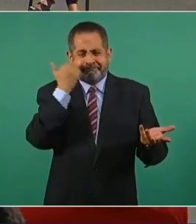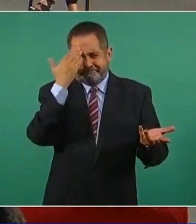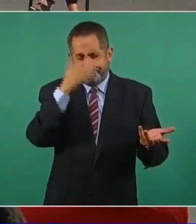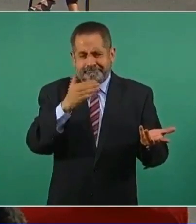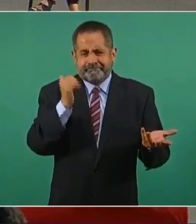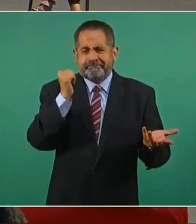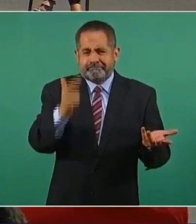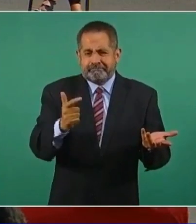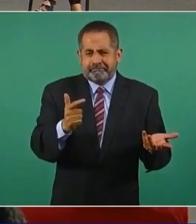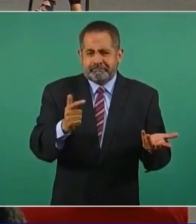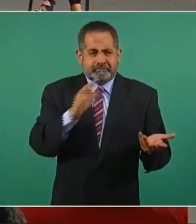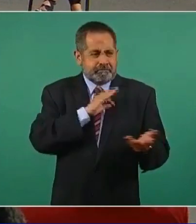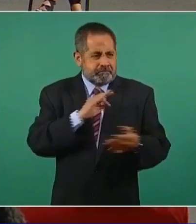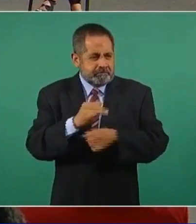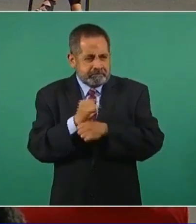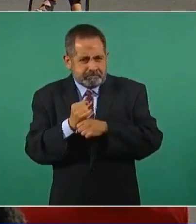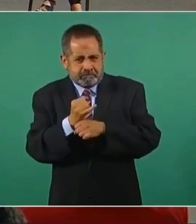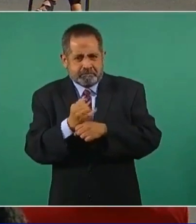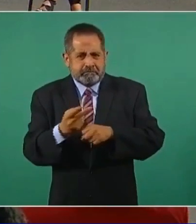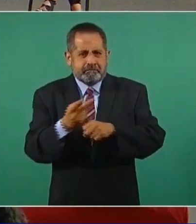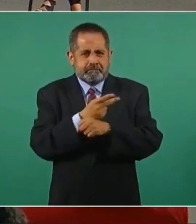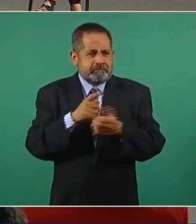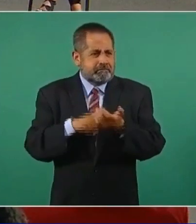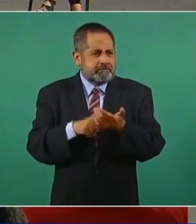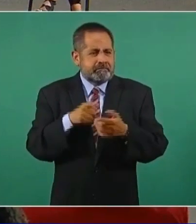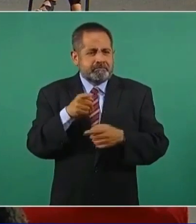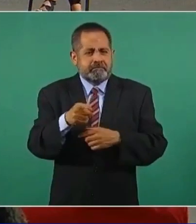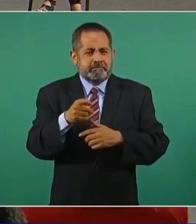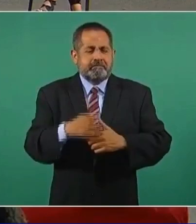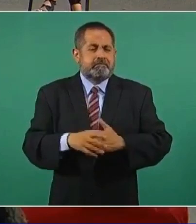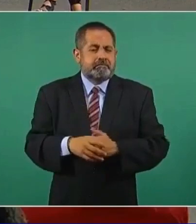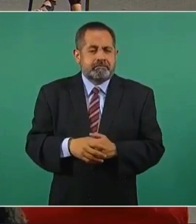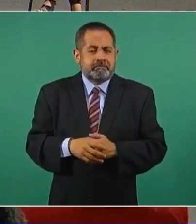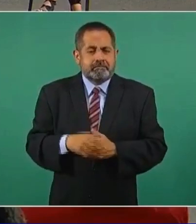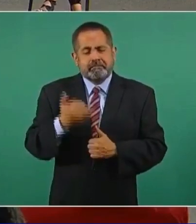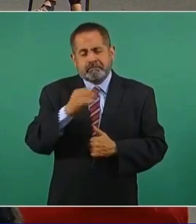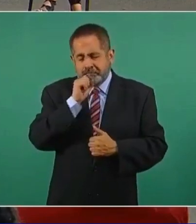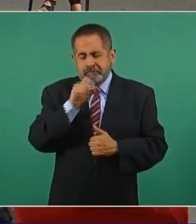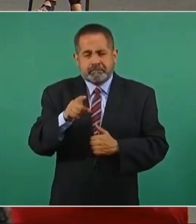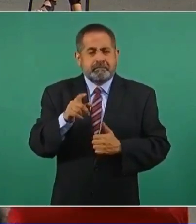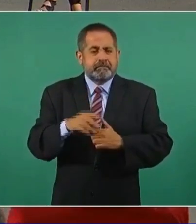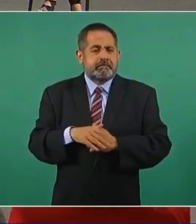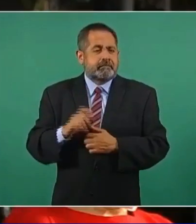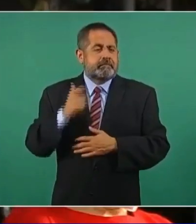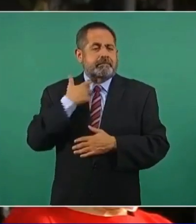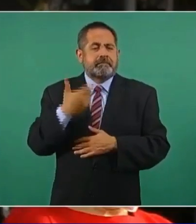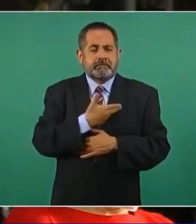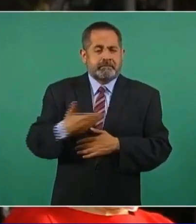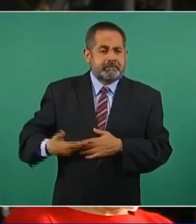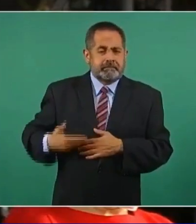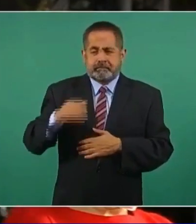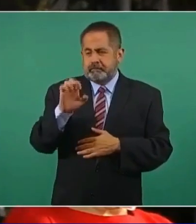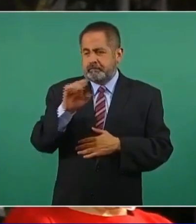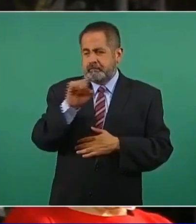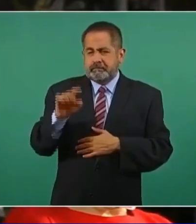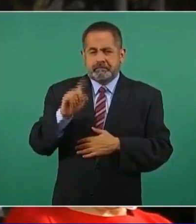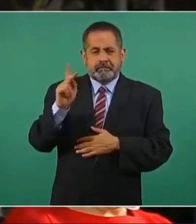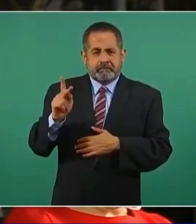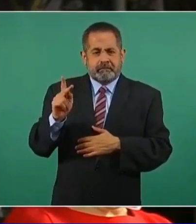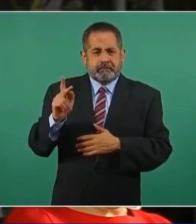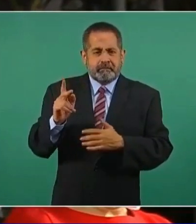si se podrá investigar esto. Y pues el expresidente Ernesto Zedillo